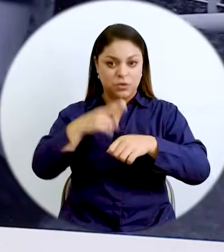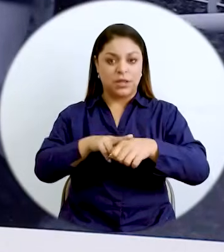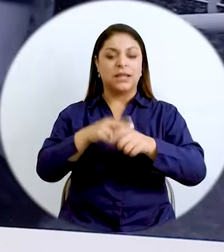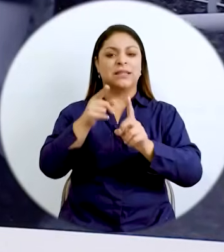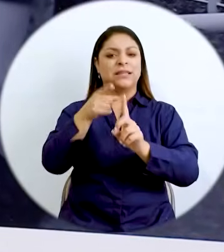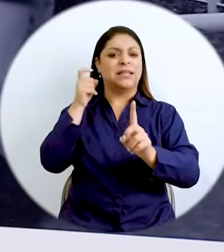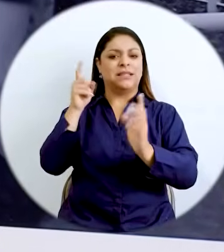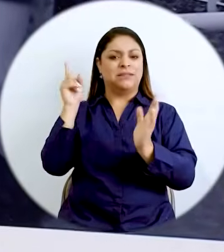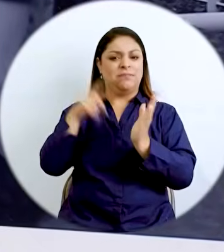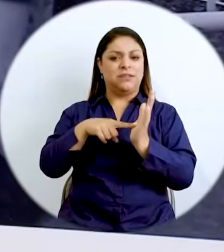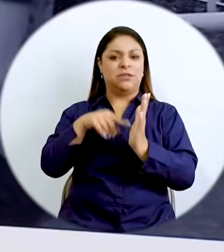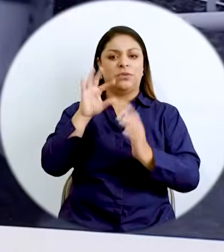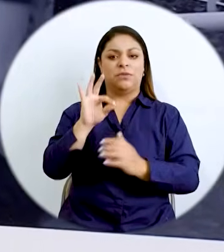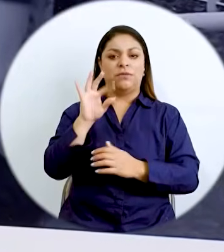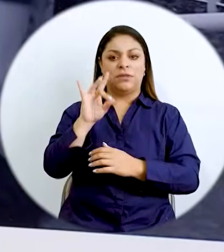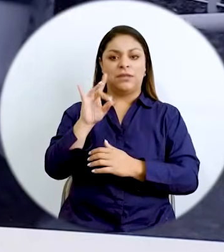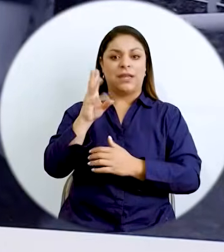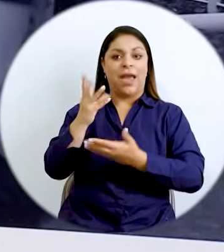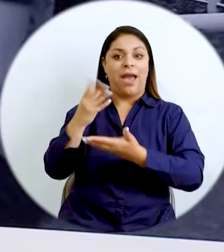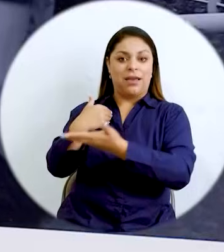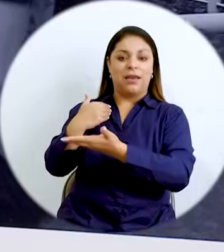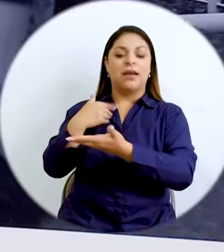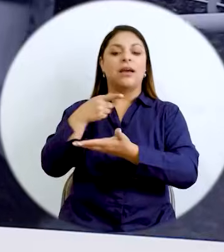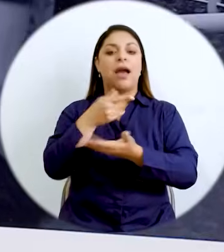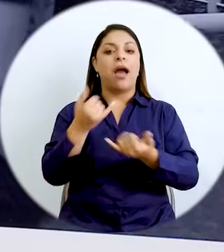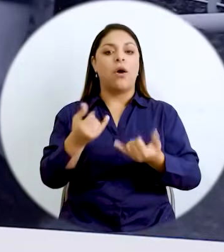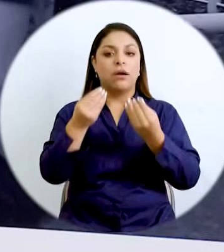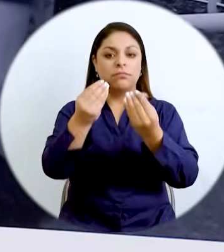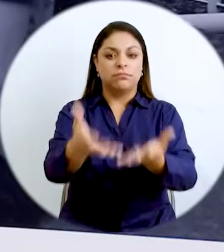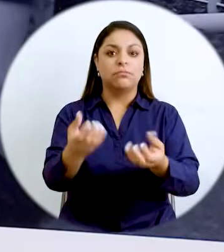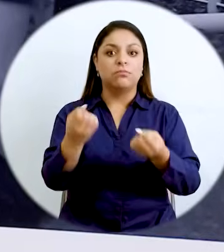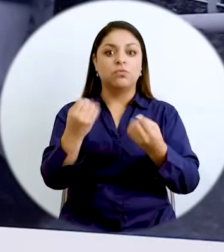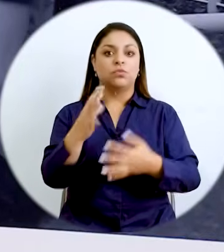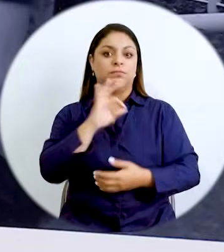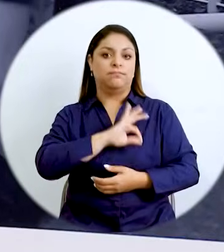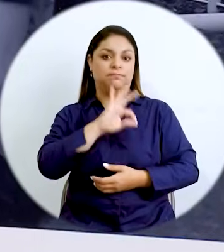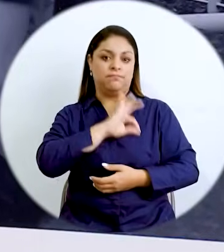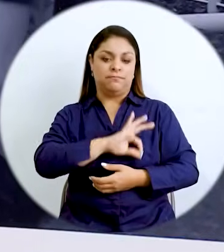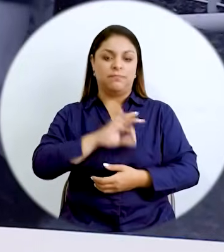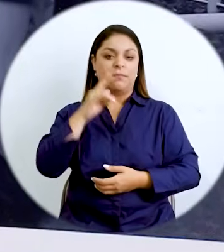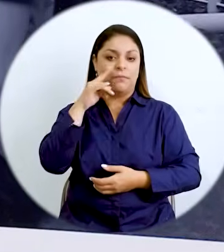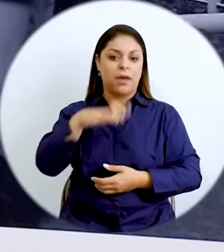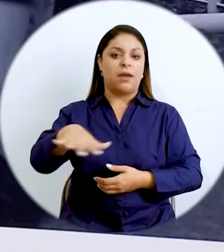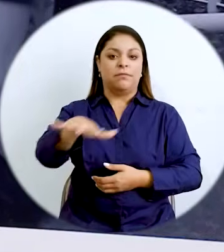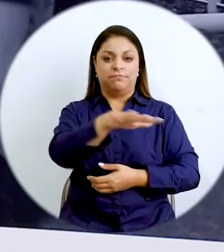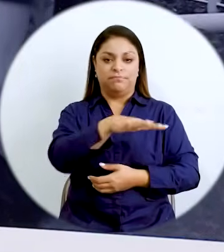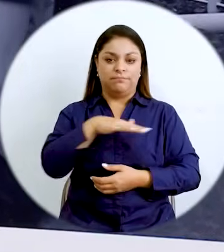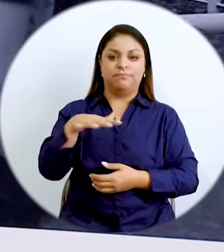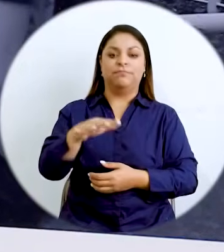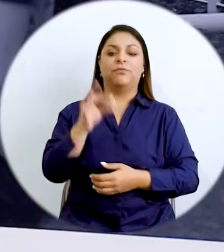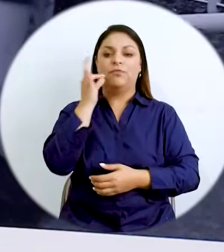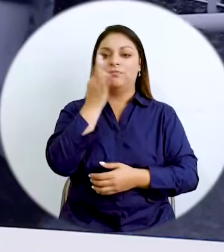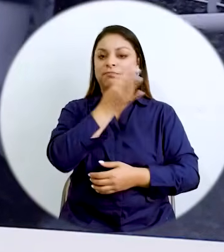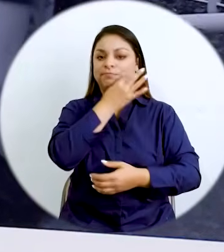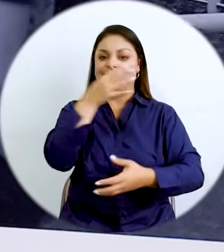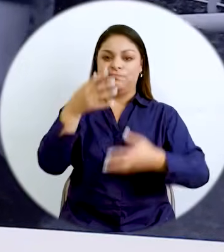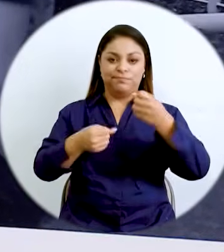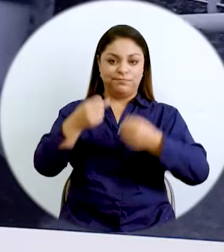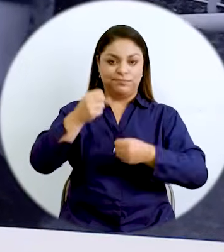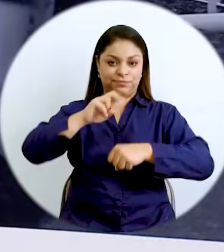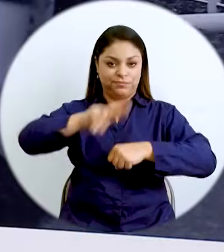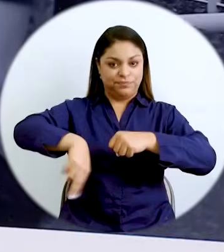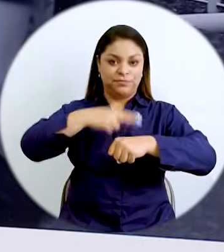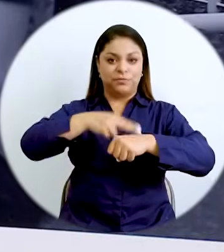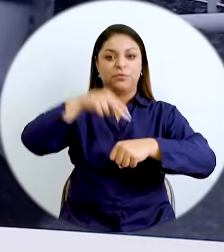desde 1986 y que ha generado una serie de beneficios al sector lechero nacional, que es el del que vamos a